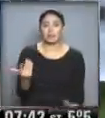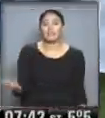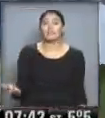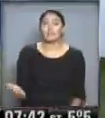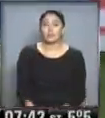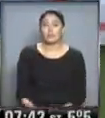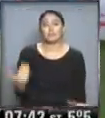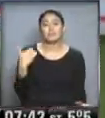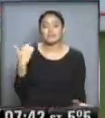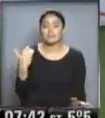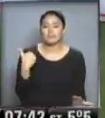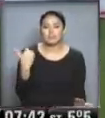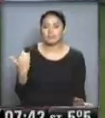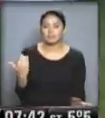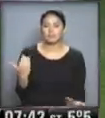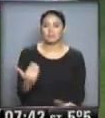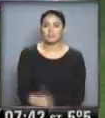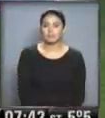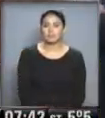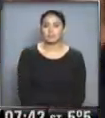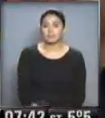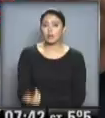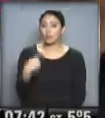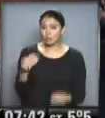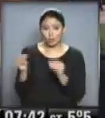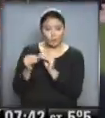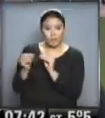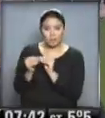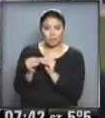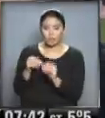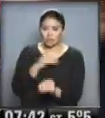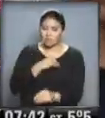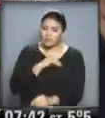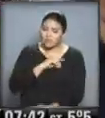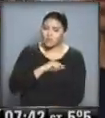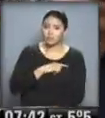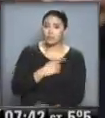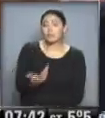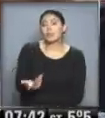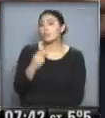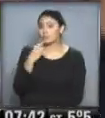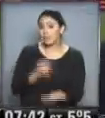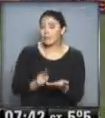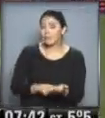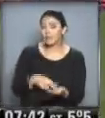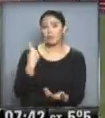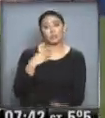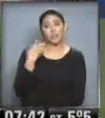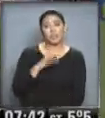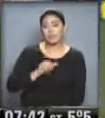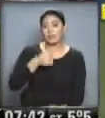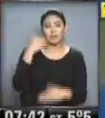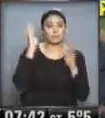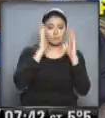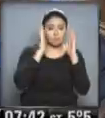Bueno, lamentablemente que como colega lo sentimos mucho, pero bueno, te voy a repetir que nosotros tenemos que hacer el